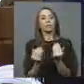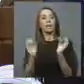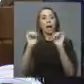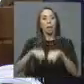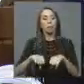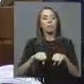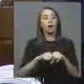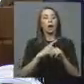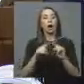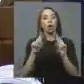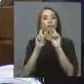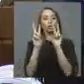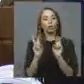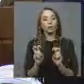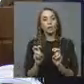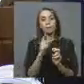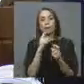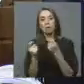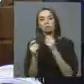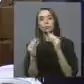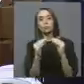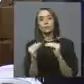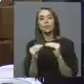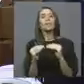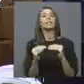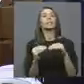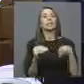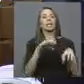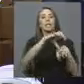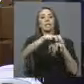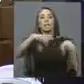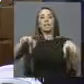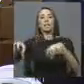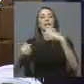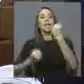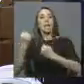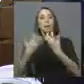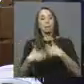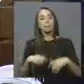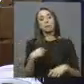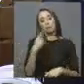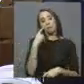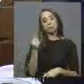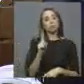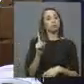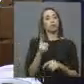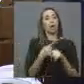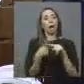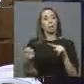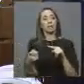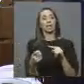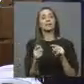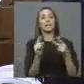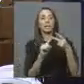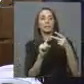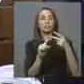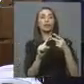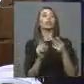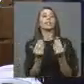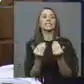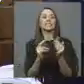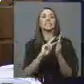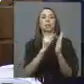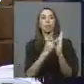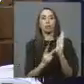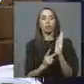el otro tema que es la negociación inter-empresa yo no veo amenaza alguna en las adecuaciones necesarias de que